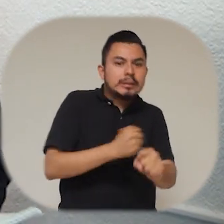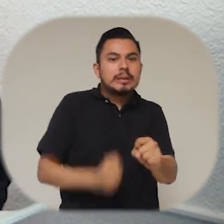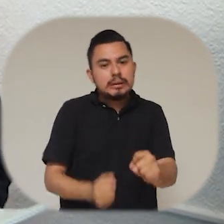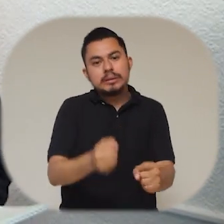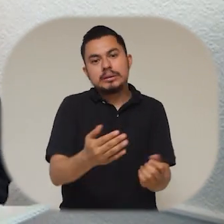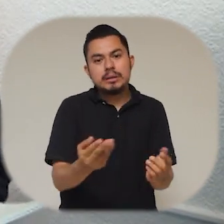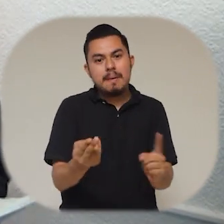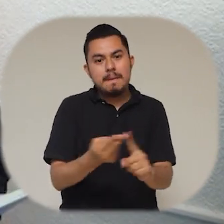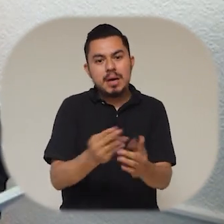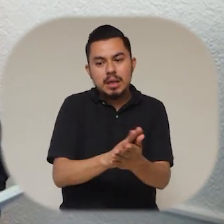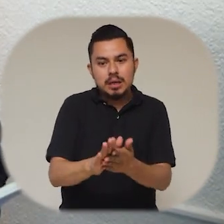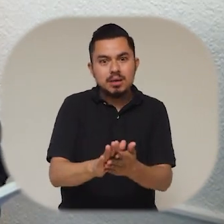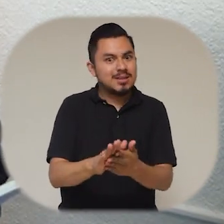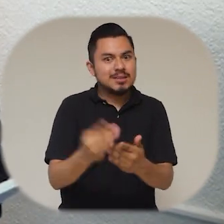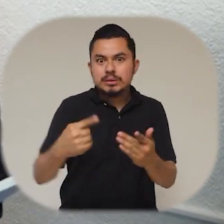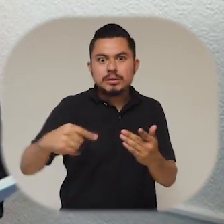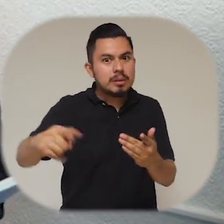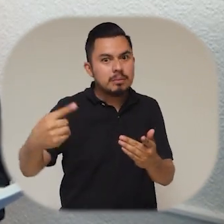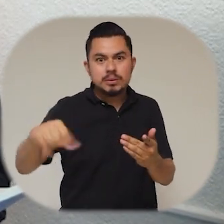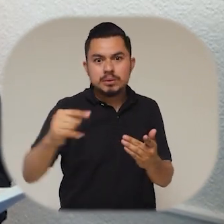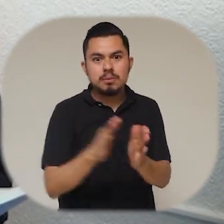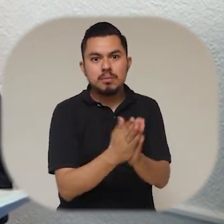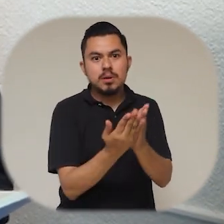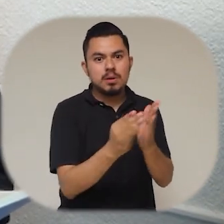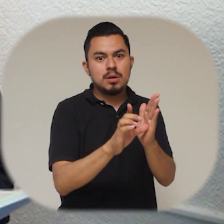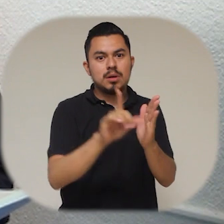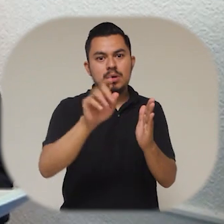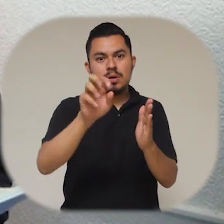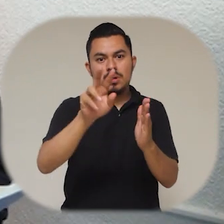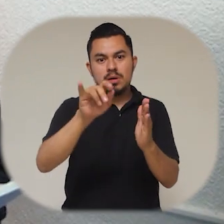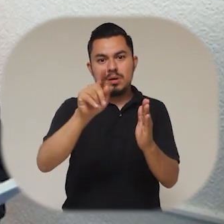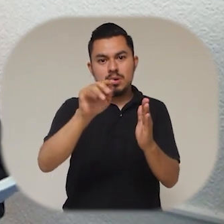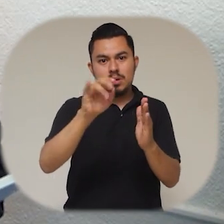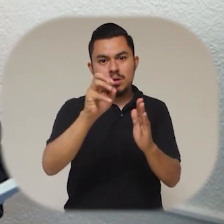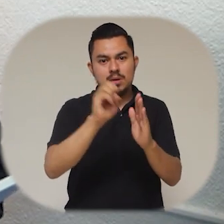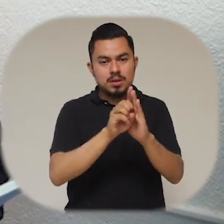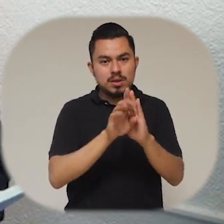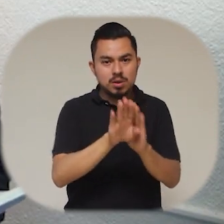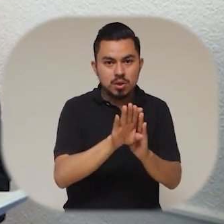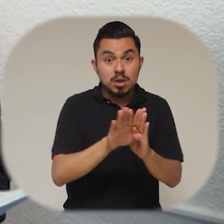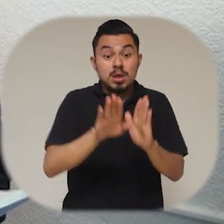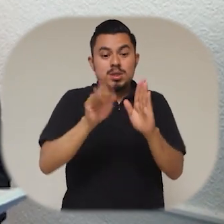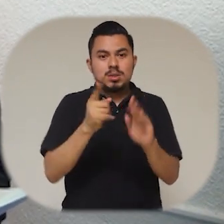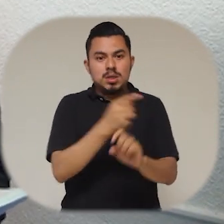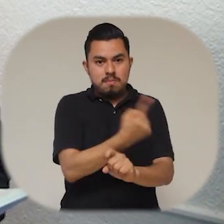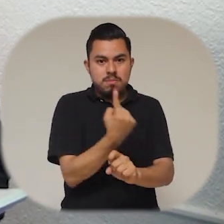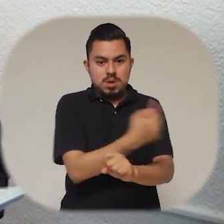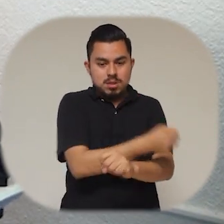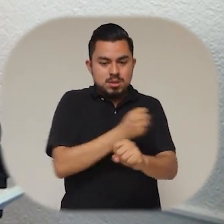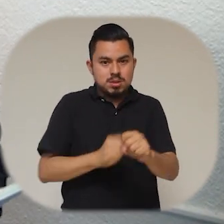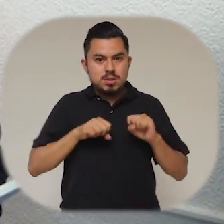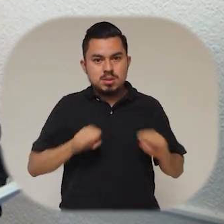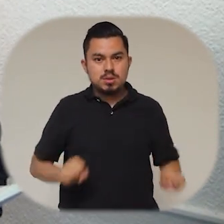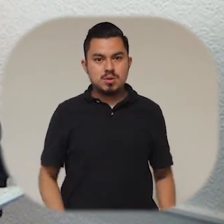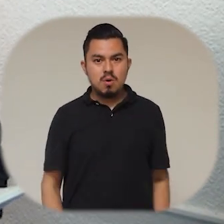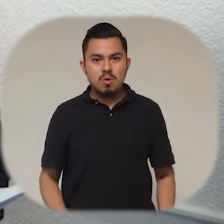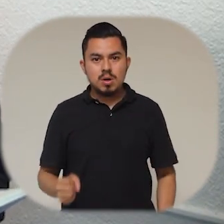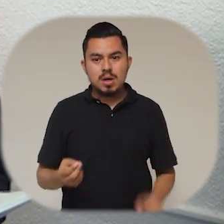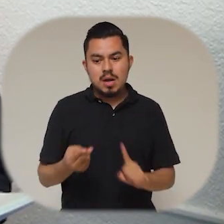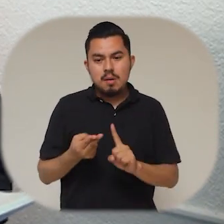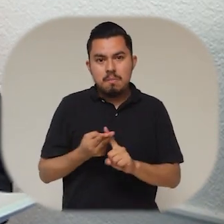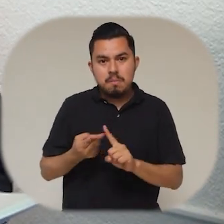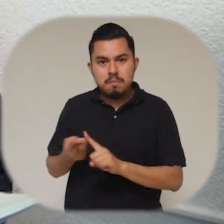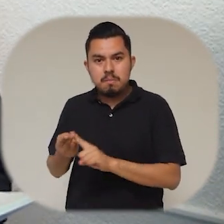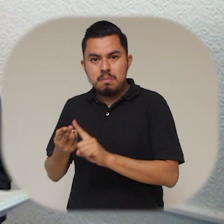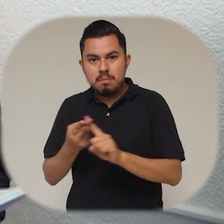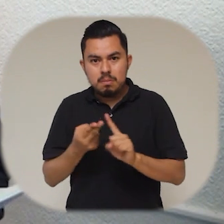efecto limitado. El Levítico 4:3 dice: si el sacerdote ungido pecare según el pecado del pueblo, ofrecerá a Jehová por su pecado que